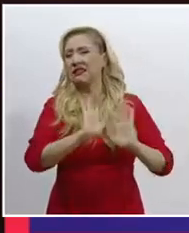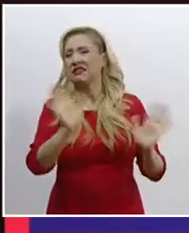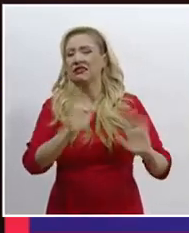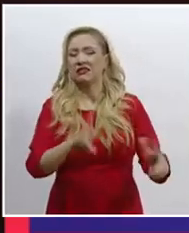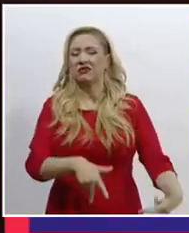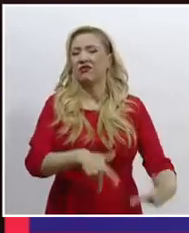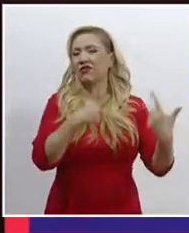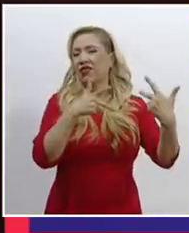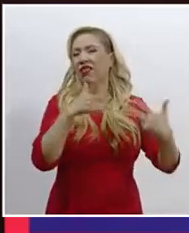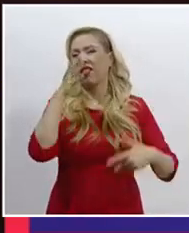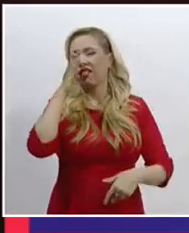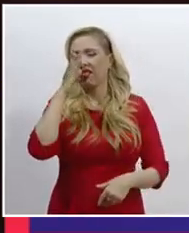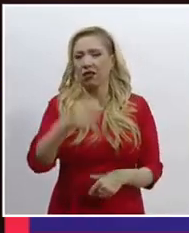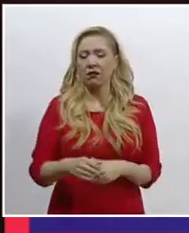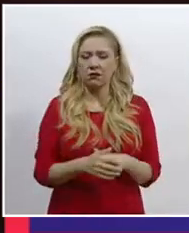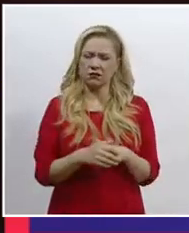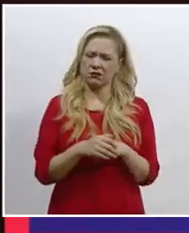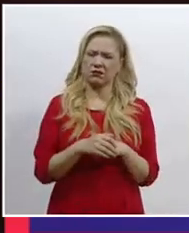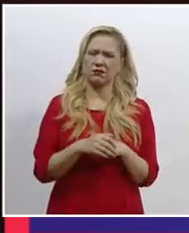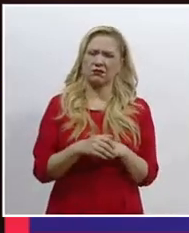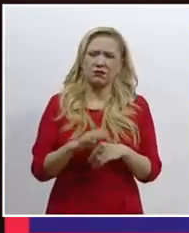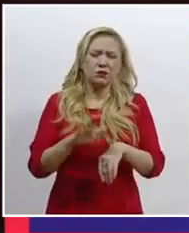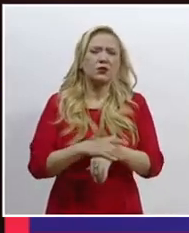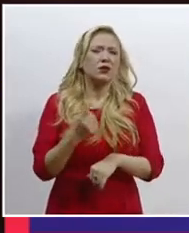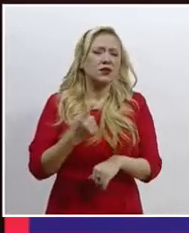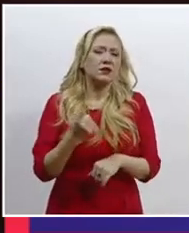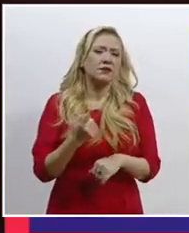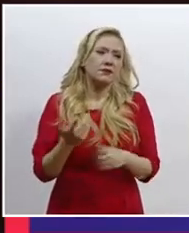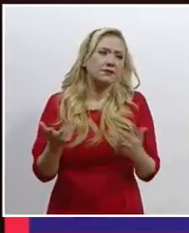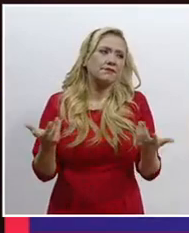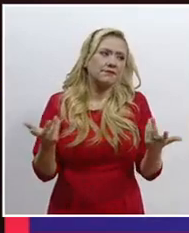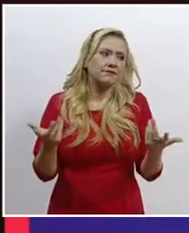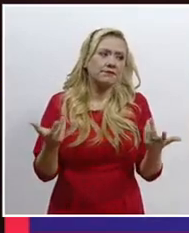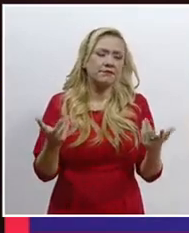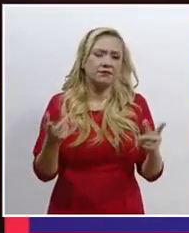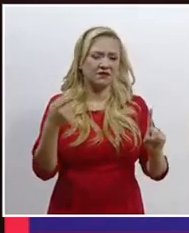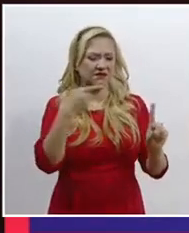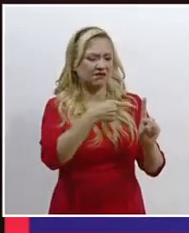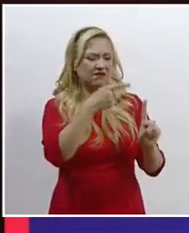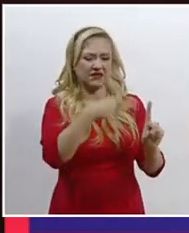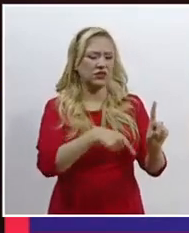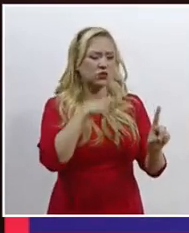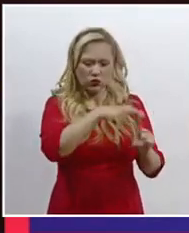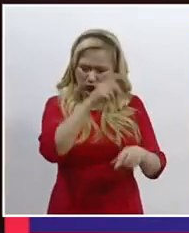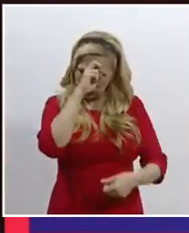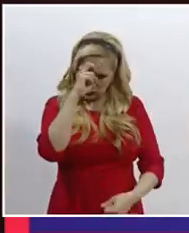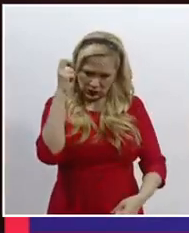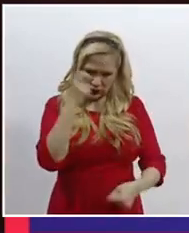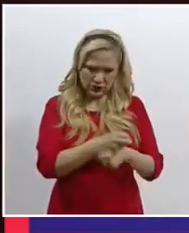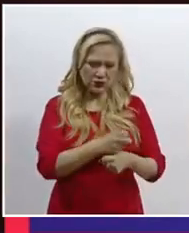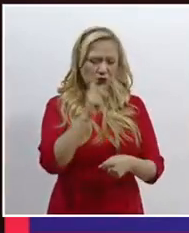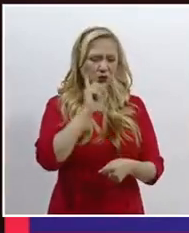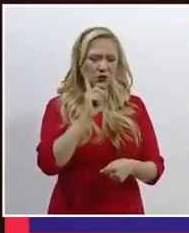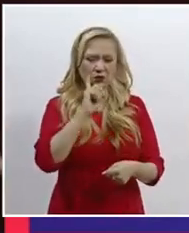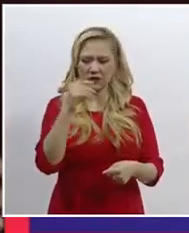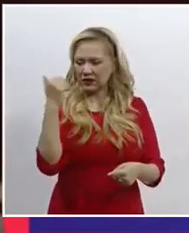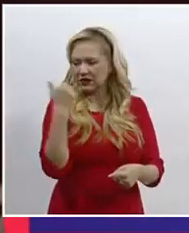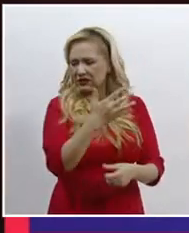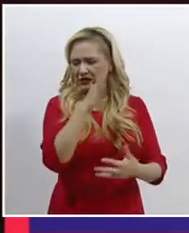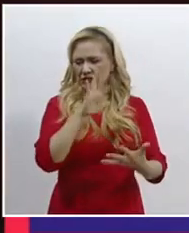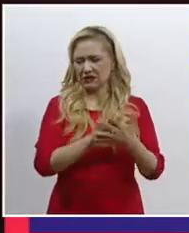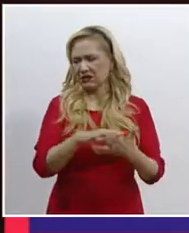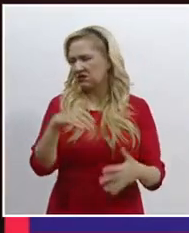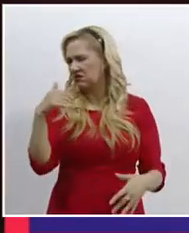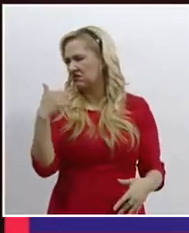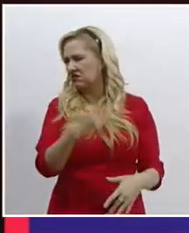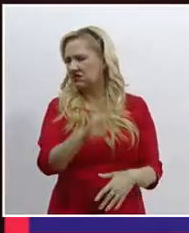videollamadas, porque pues sí son más señaladas las mujeres y adolescentes